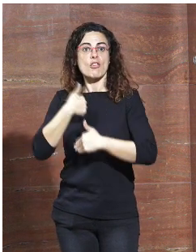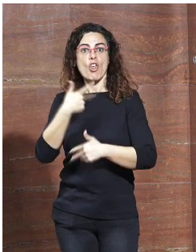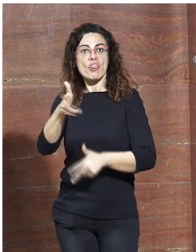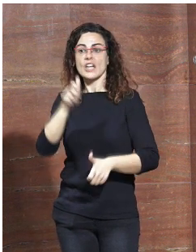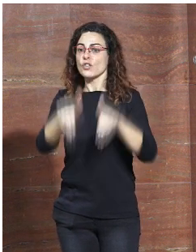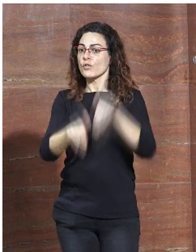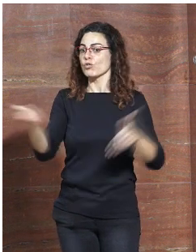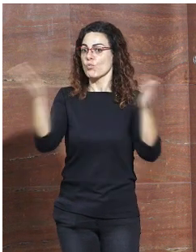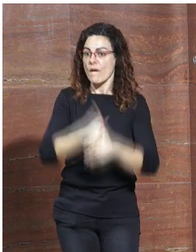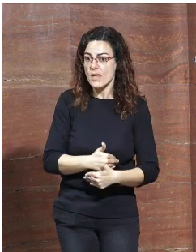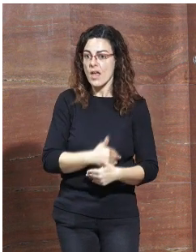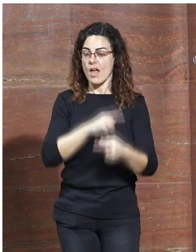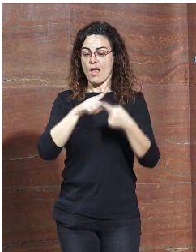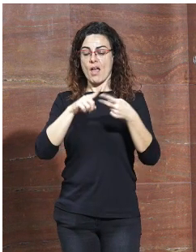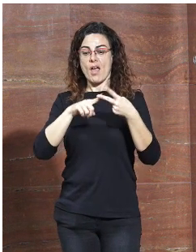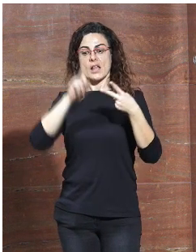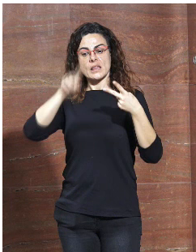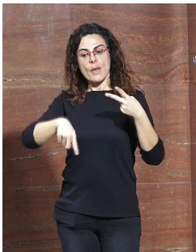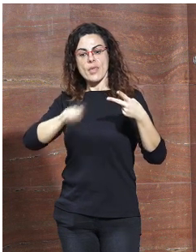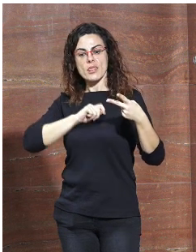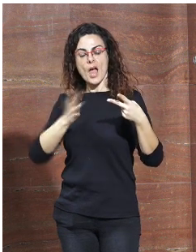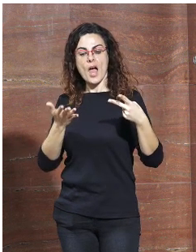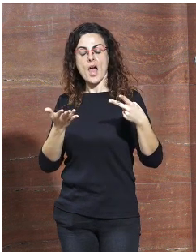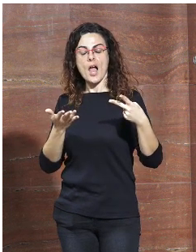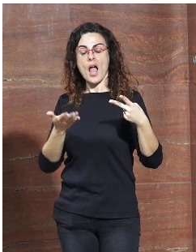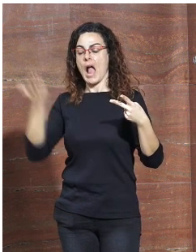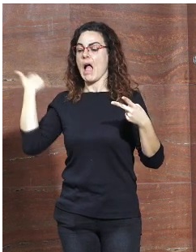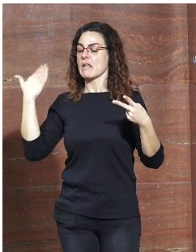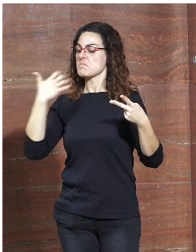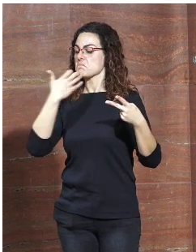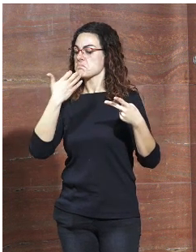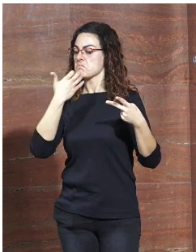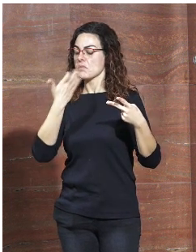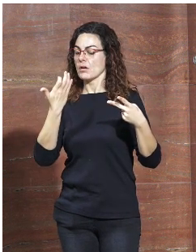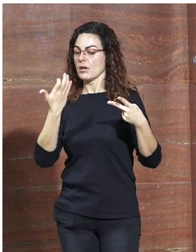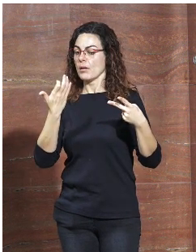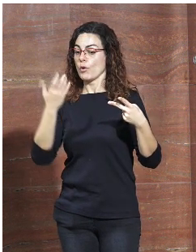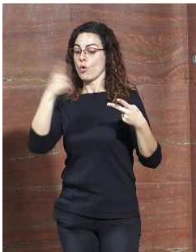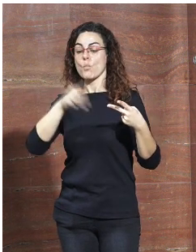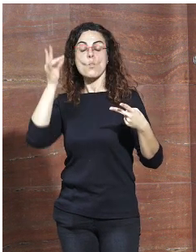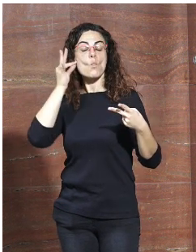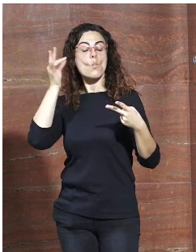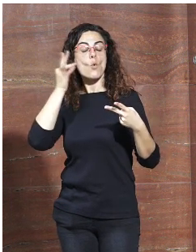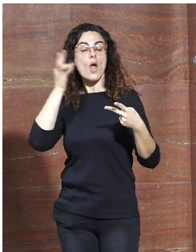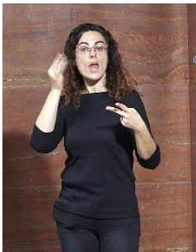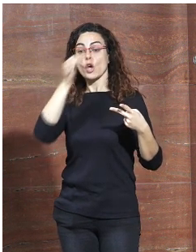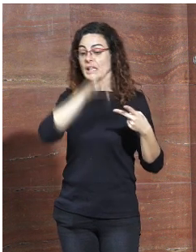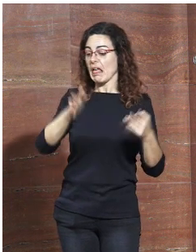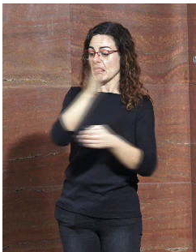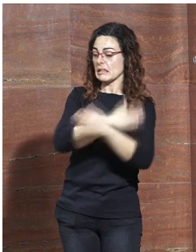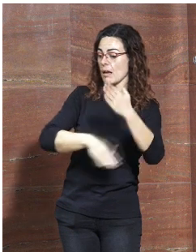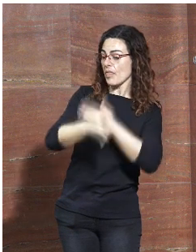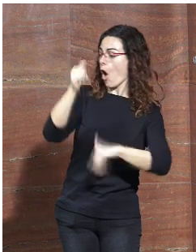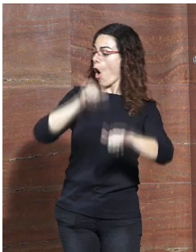discapacidad, es la razón también por la que se podía intervenir los cuerpos de mujeres y niñas con